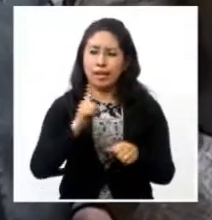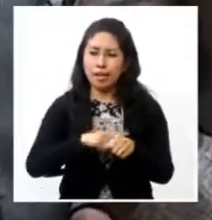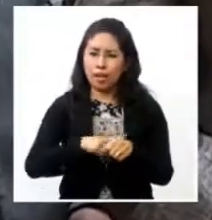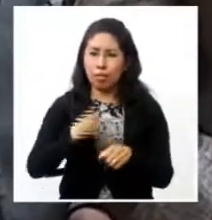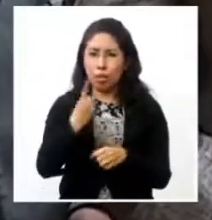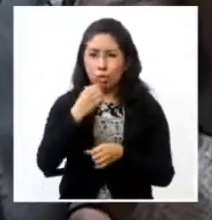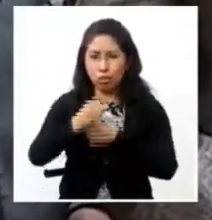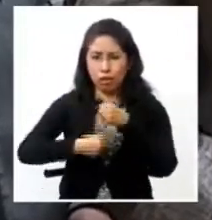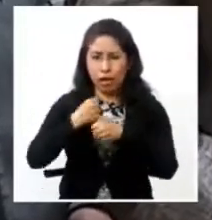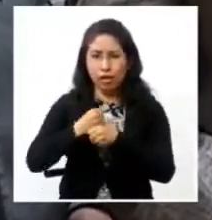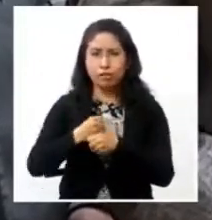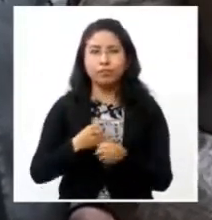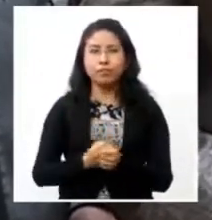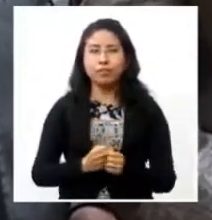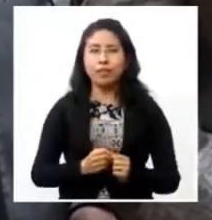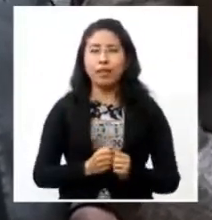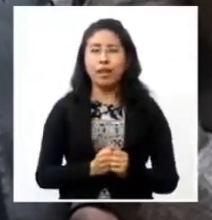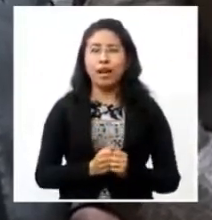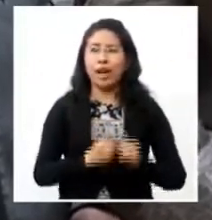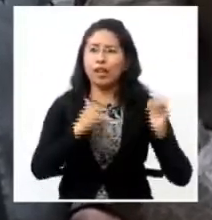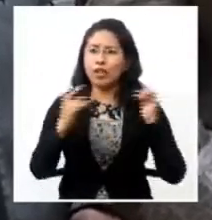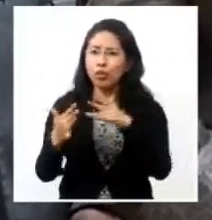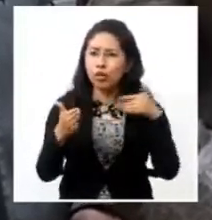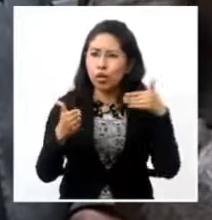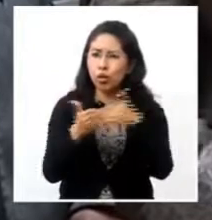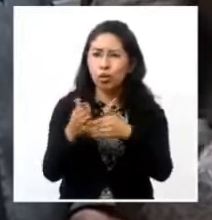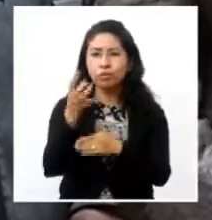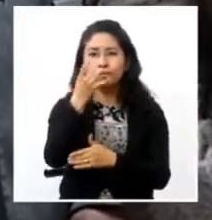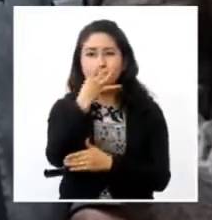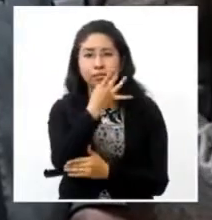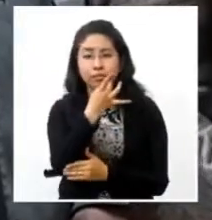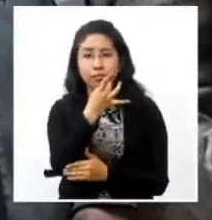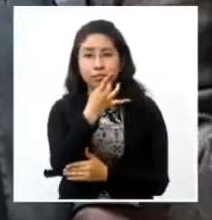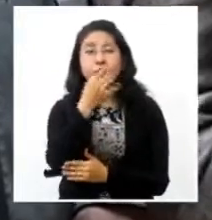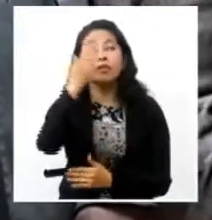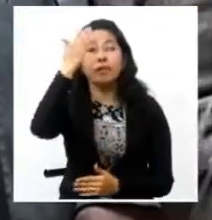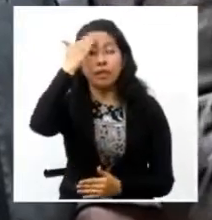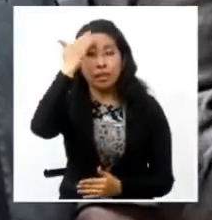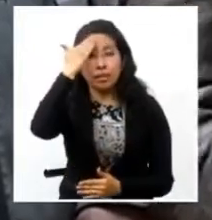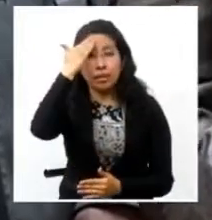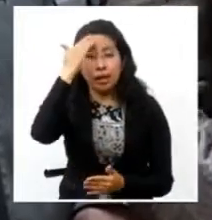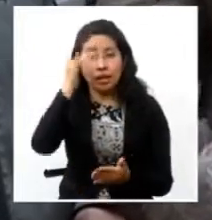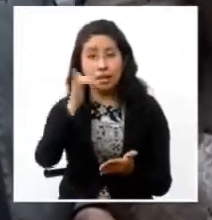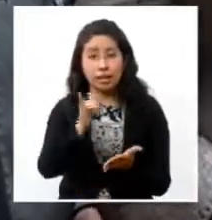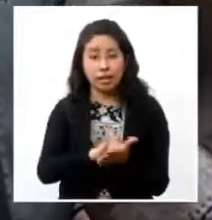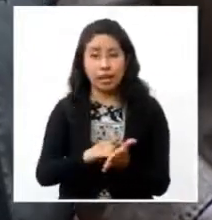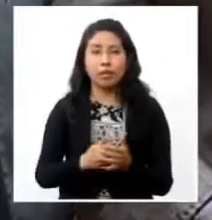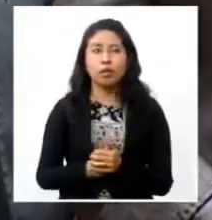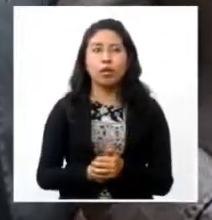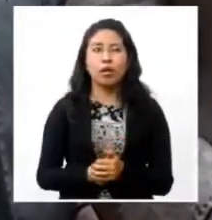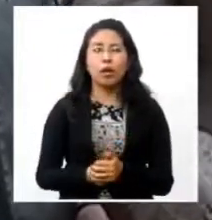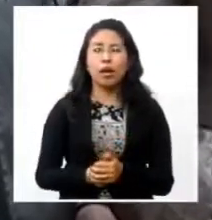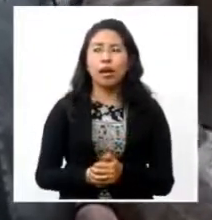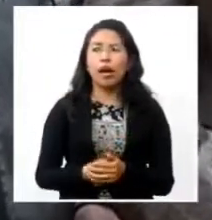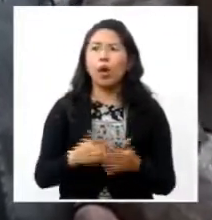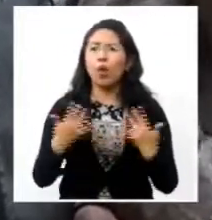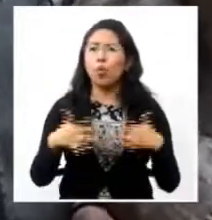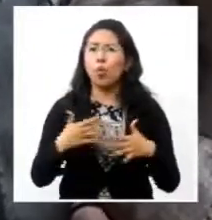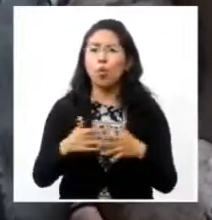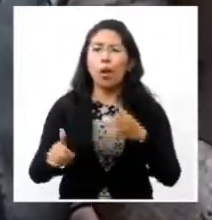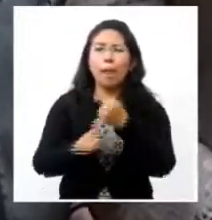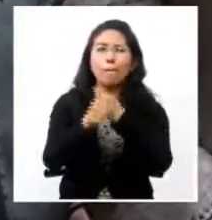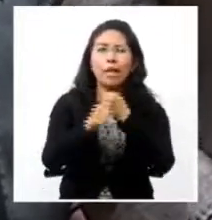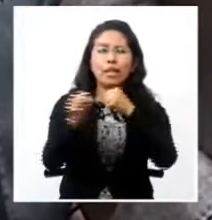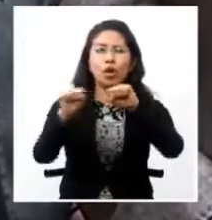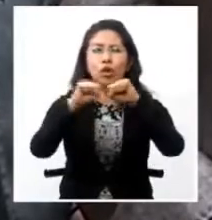año es la lucha contra las drogas. Sabíamos que en gran parte la inseguridad ciudadana en